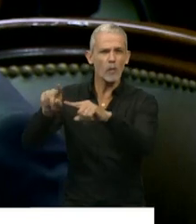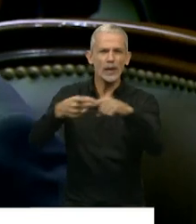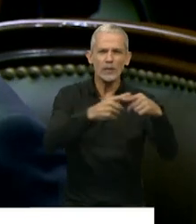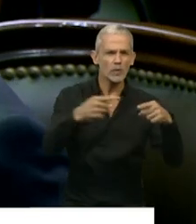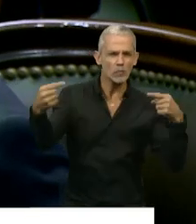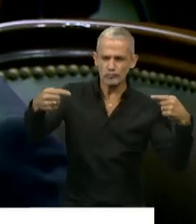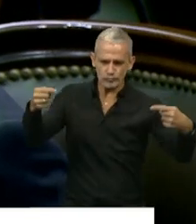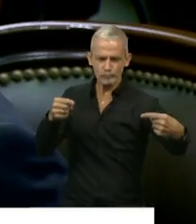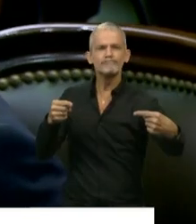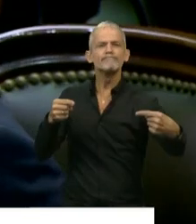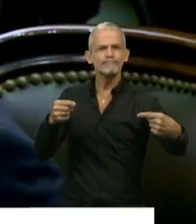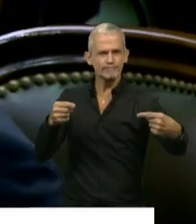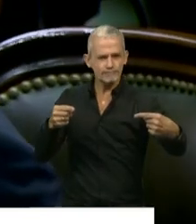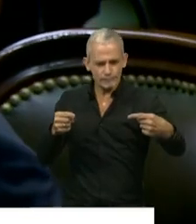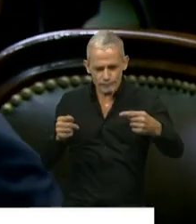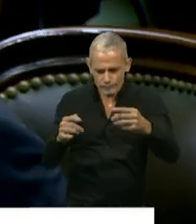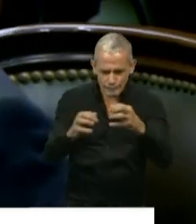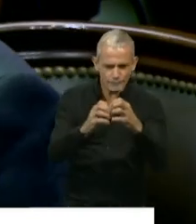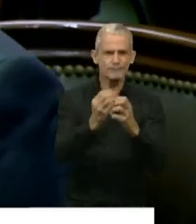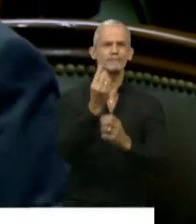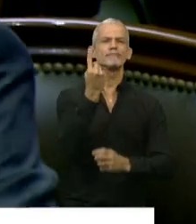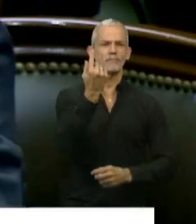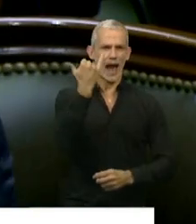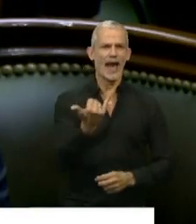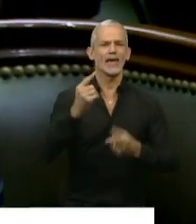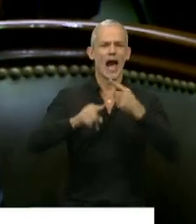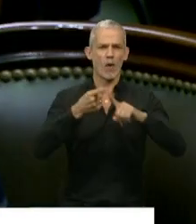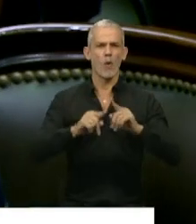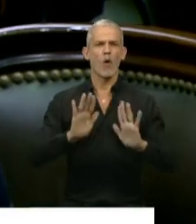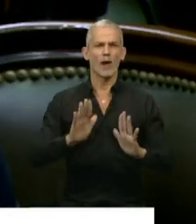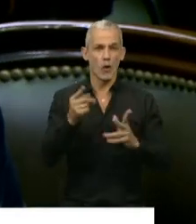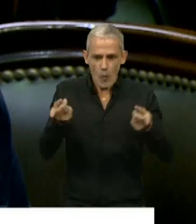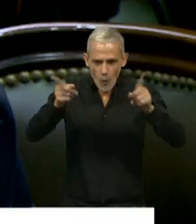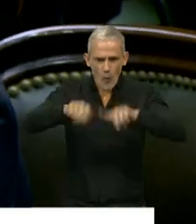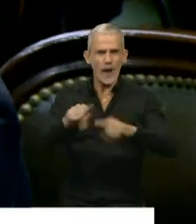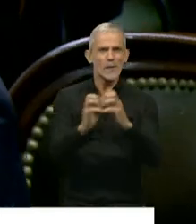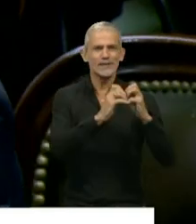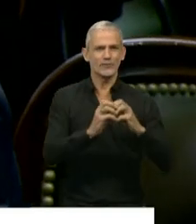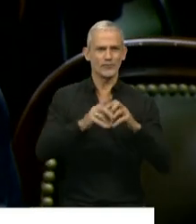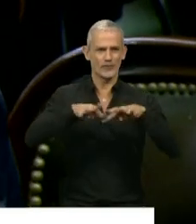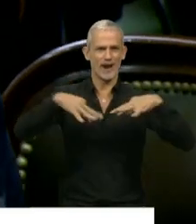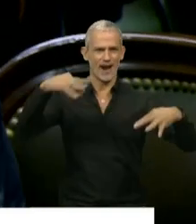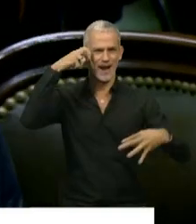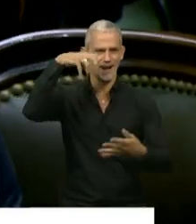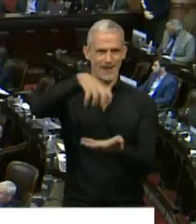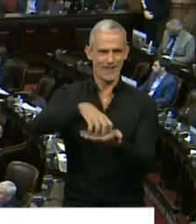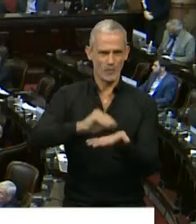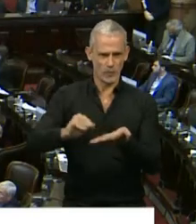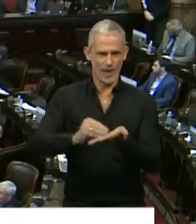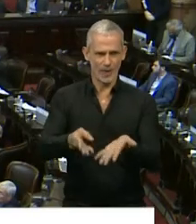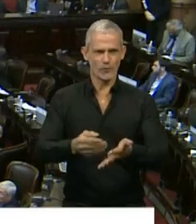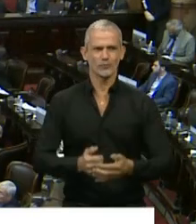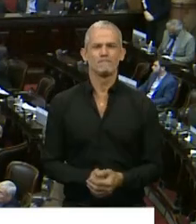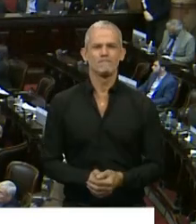parlamentarias y que hoy estemos volviendo a sesionar en esta Cámara de Diputados.